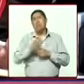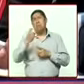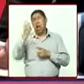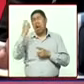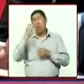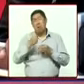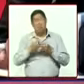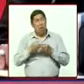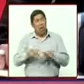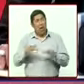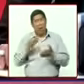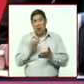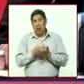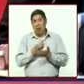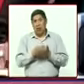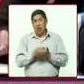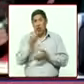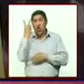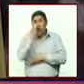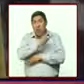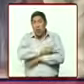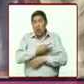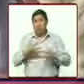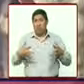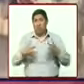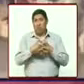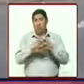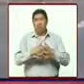sufriendo en estos dos días de bloqueo?